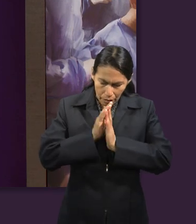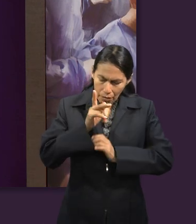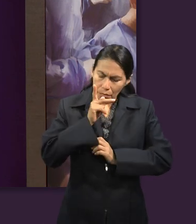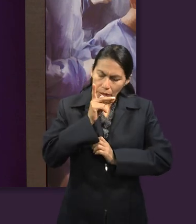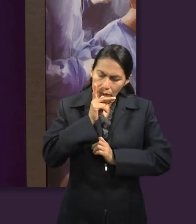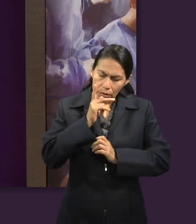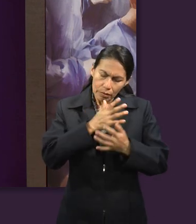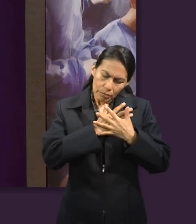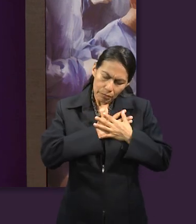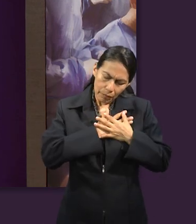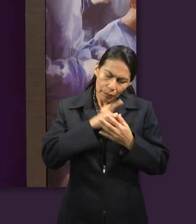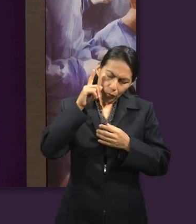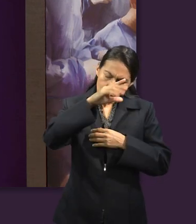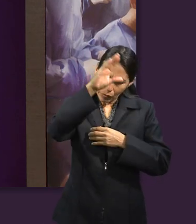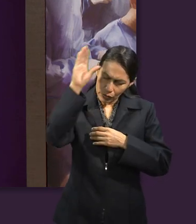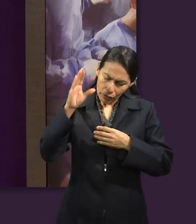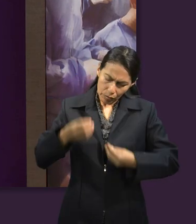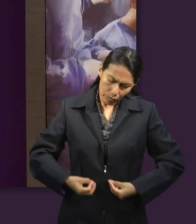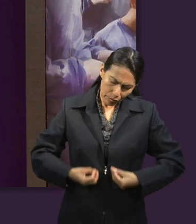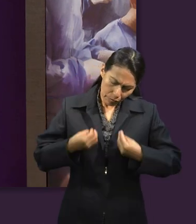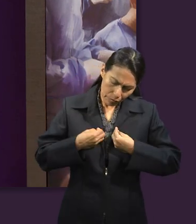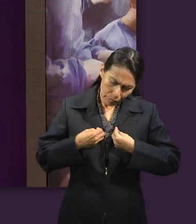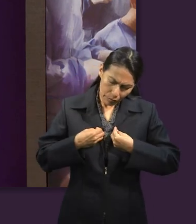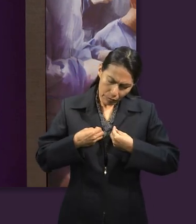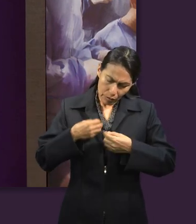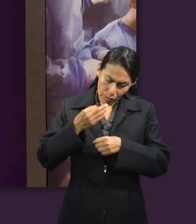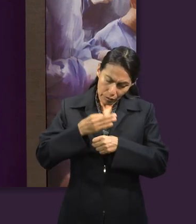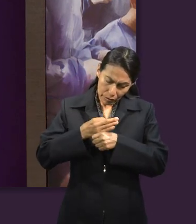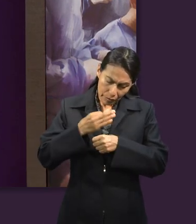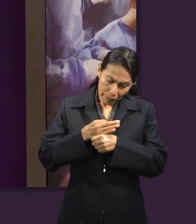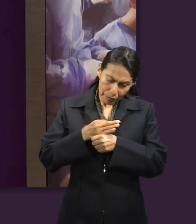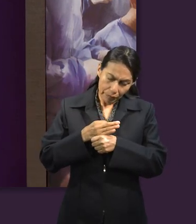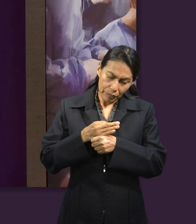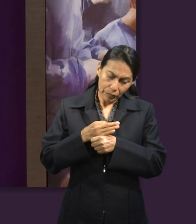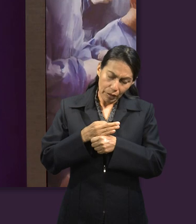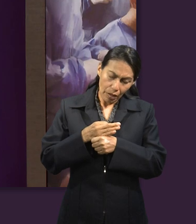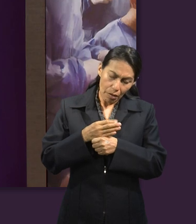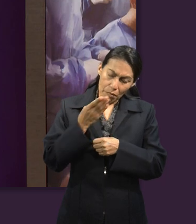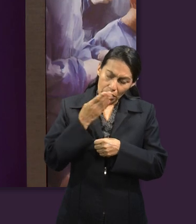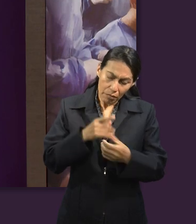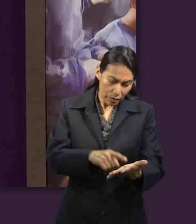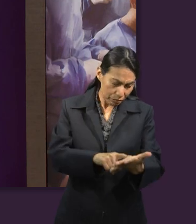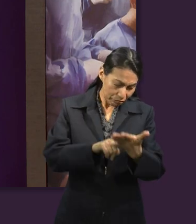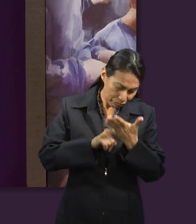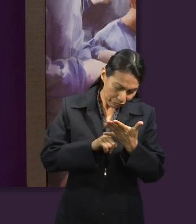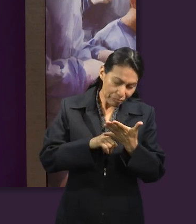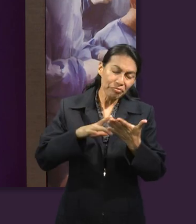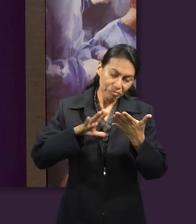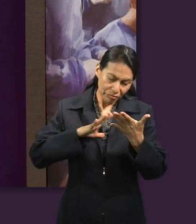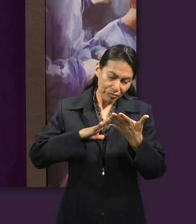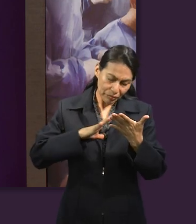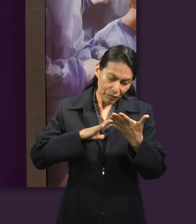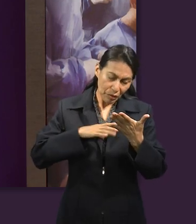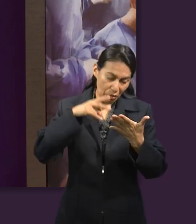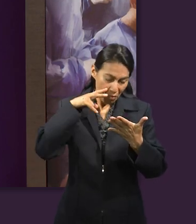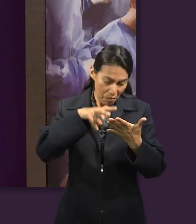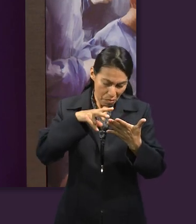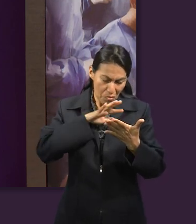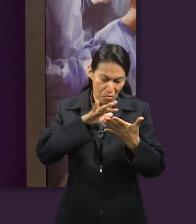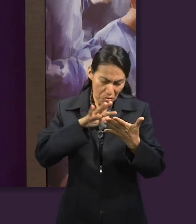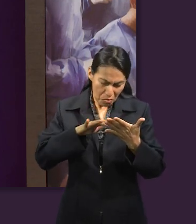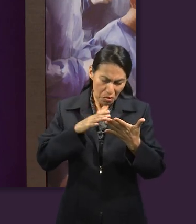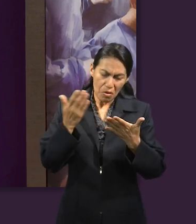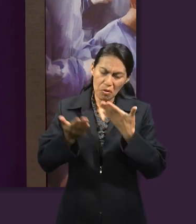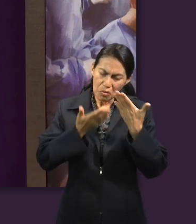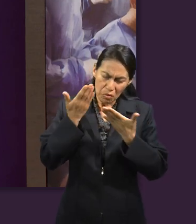padre que estás en los cielos queremos darte gracias una vez más porque podemos contar con el registro de tu palabra porque